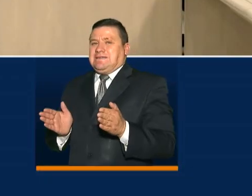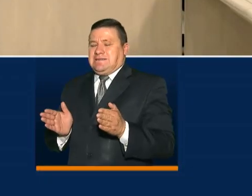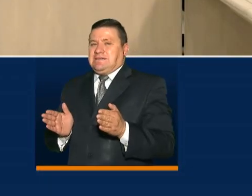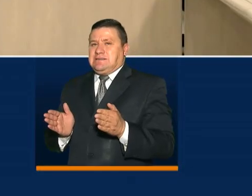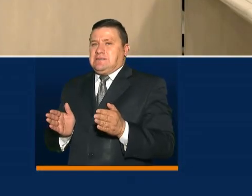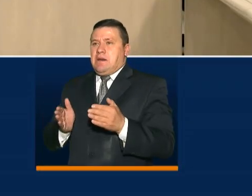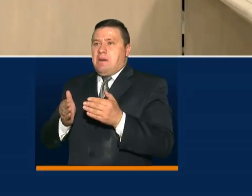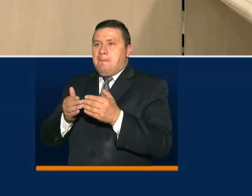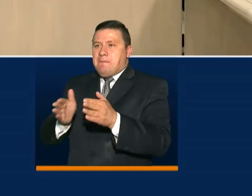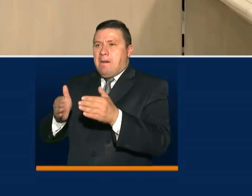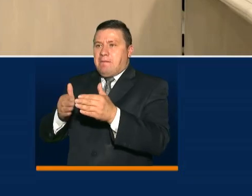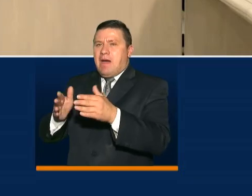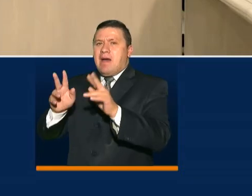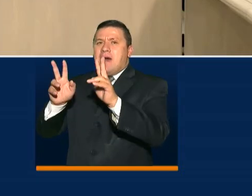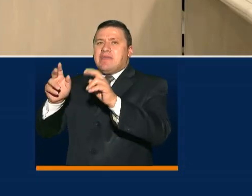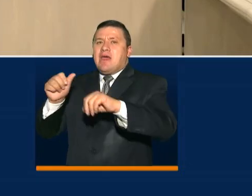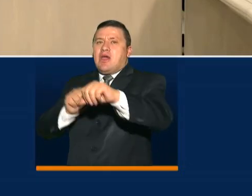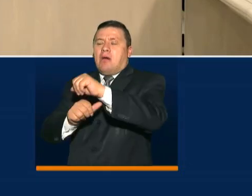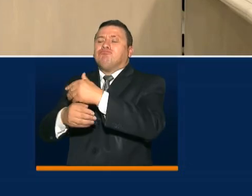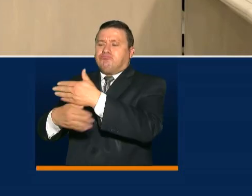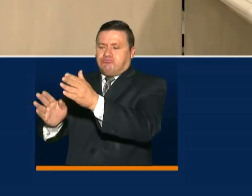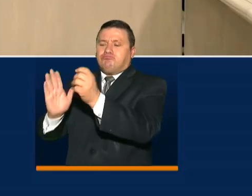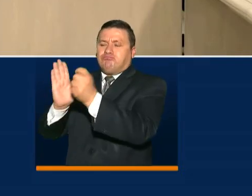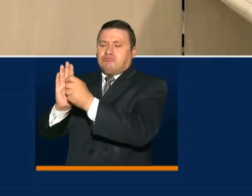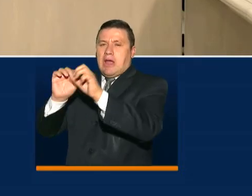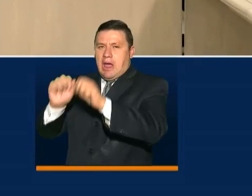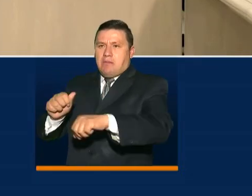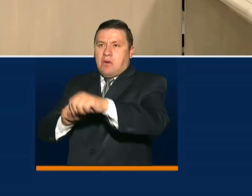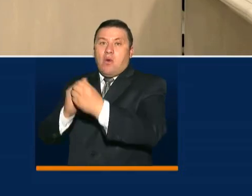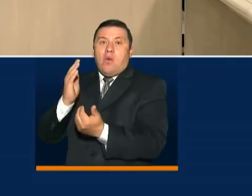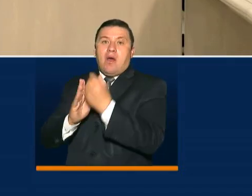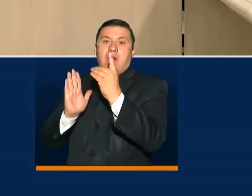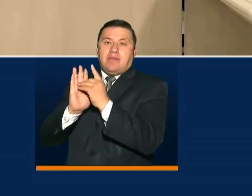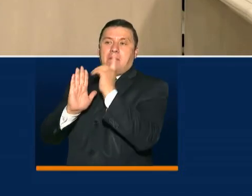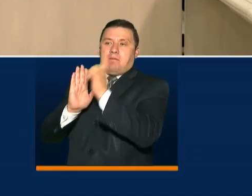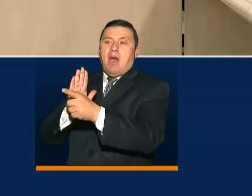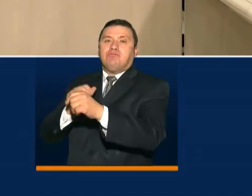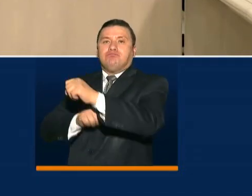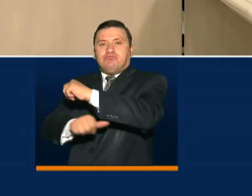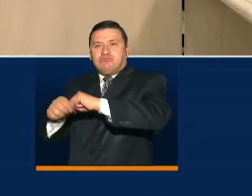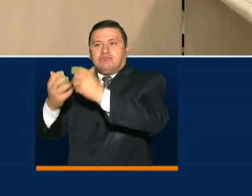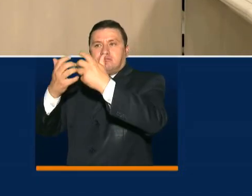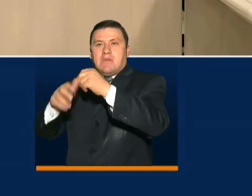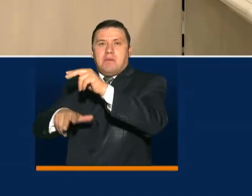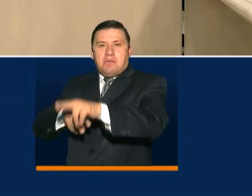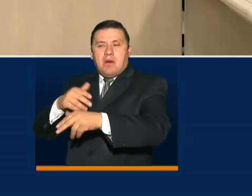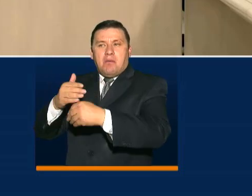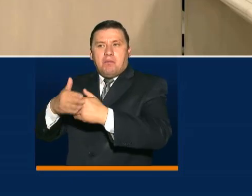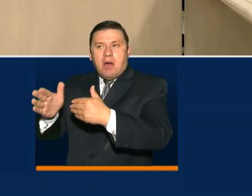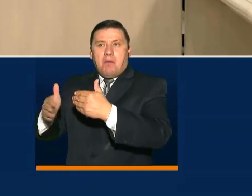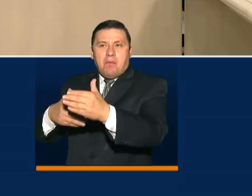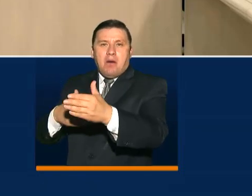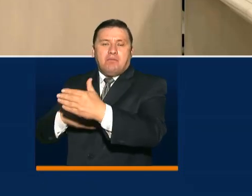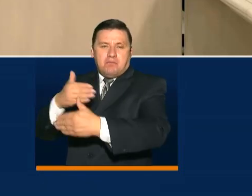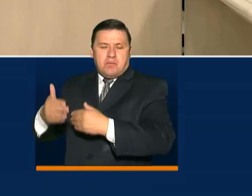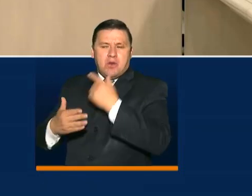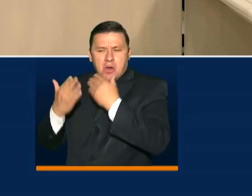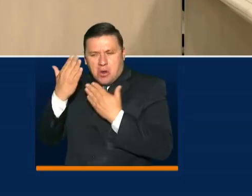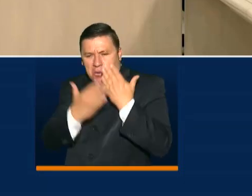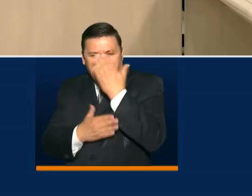ya a la apertura hacia temas comerciales dentro del nuevo decreto e iniciar con un pilotaje